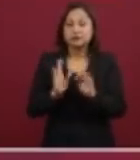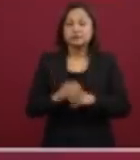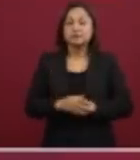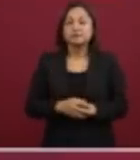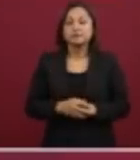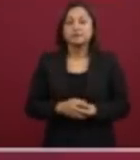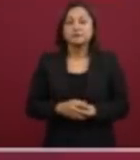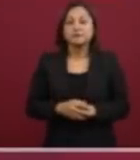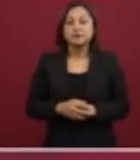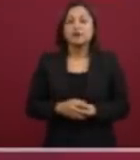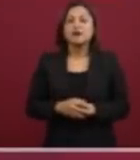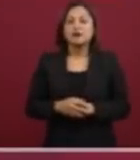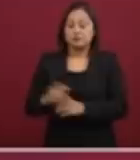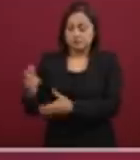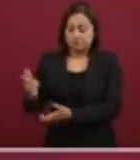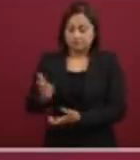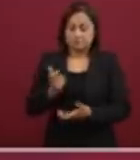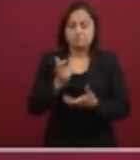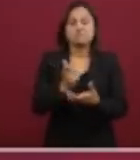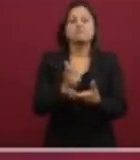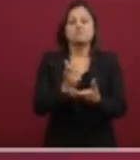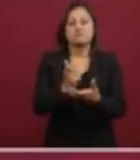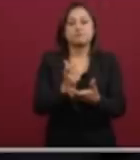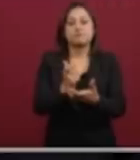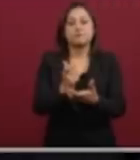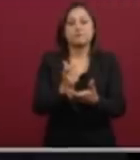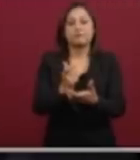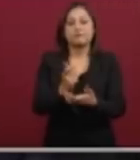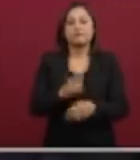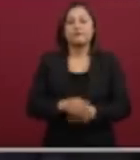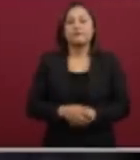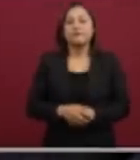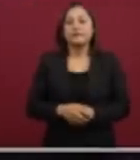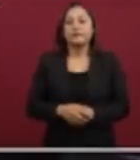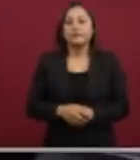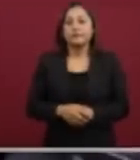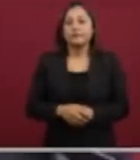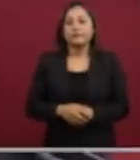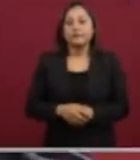con un presupuesto que ya no pase